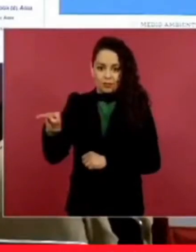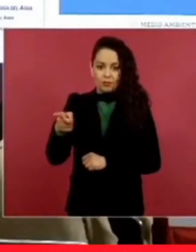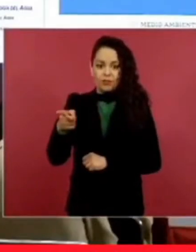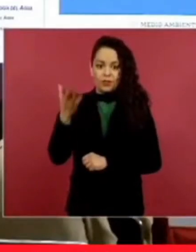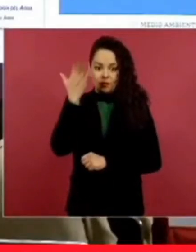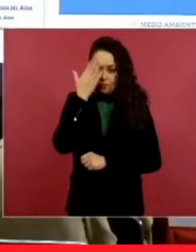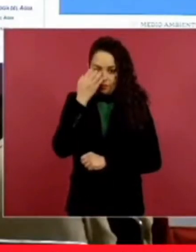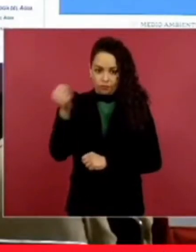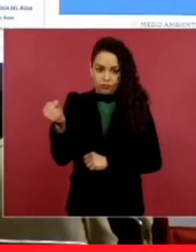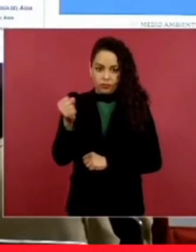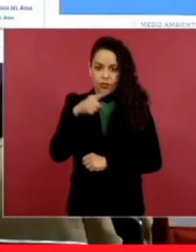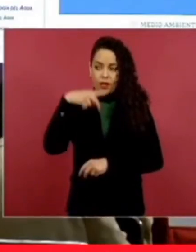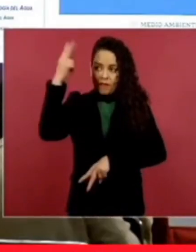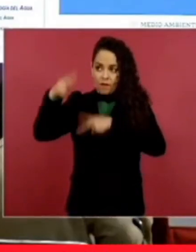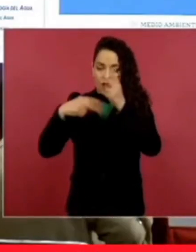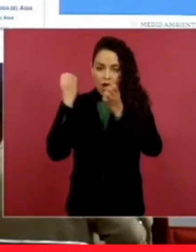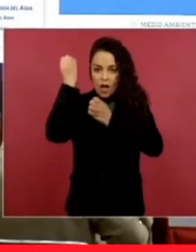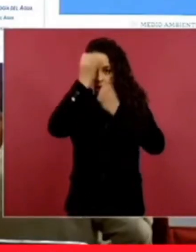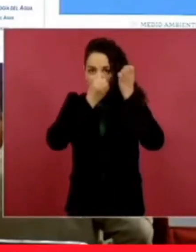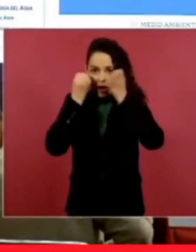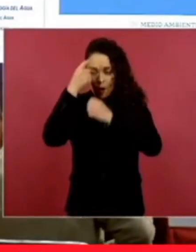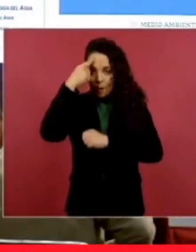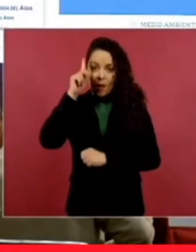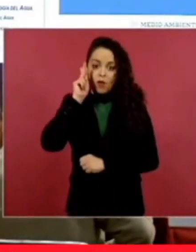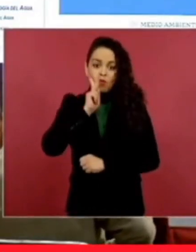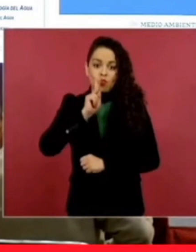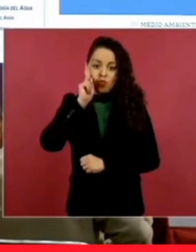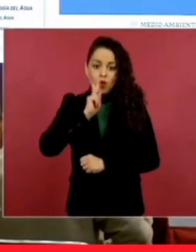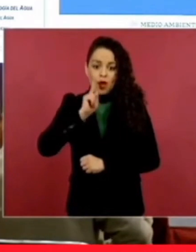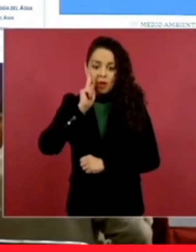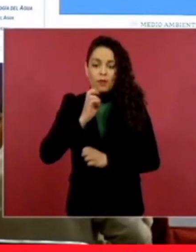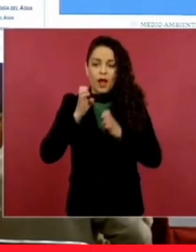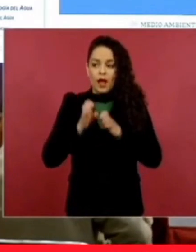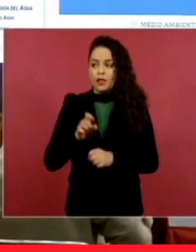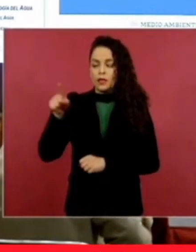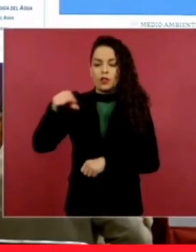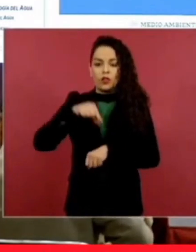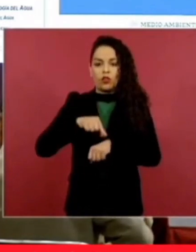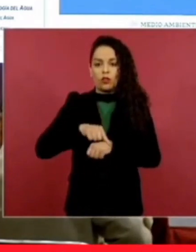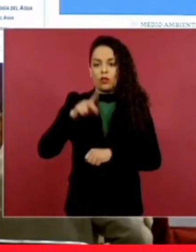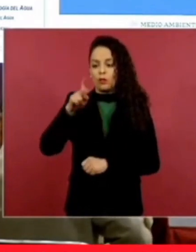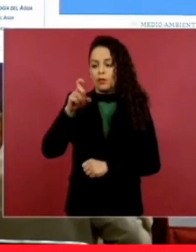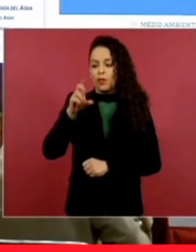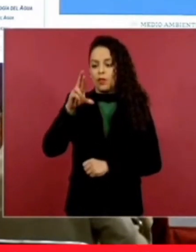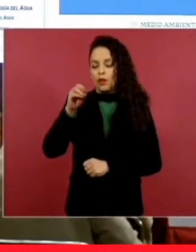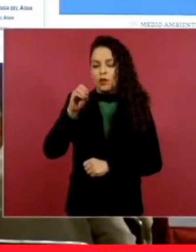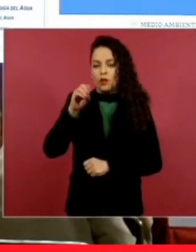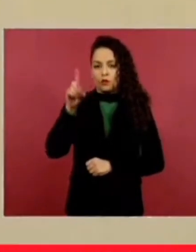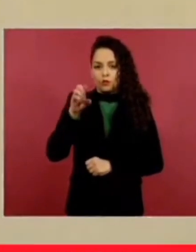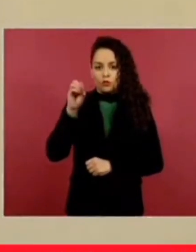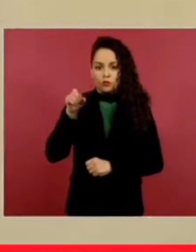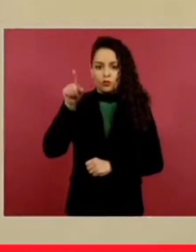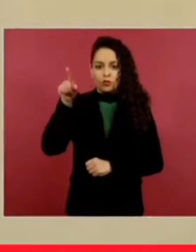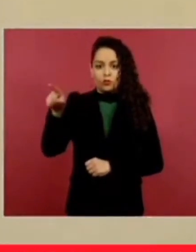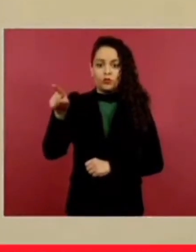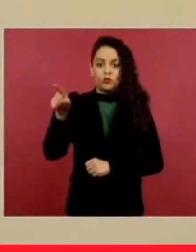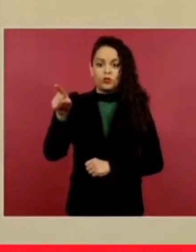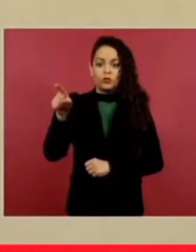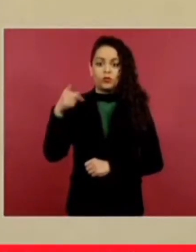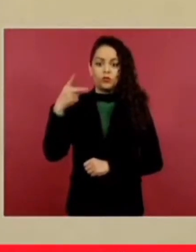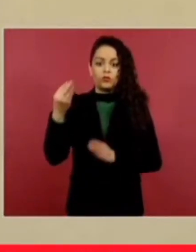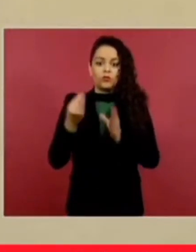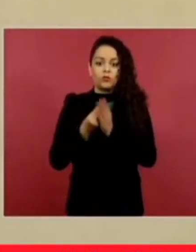El día de hoy está el doctor Pedroso, que es el director del INTA, Instituto Mexicano de Tecnologías del